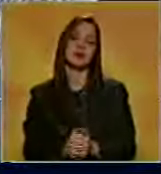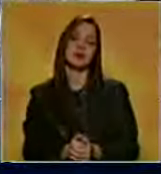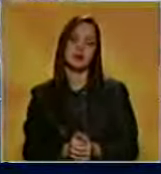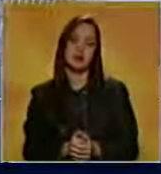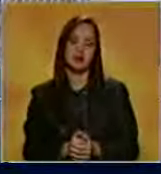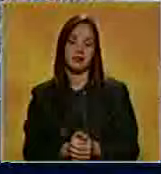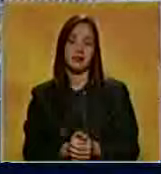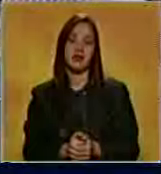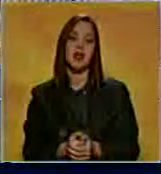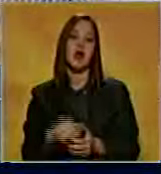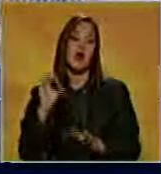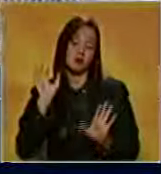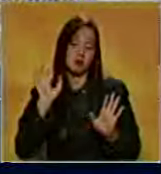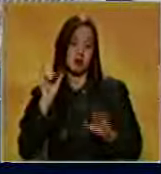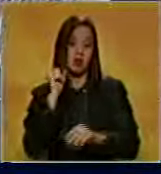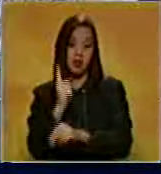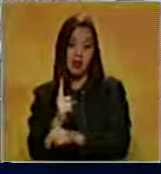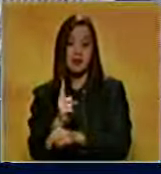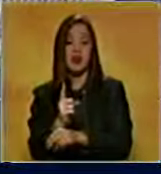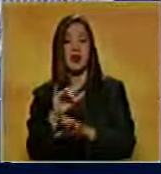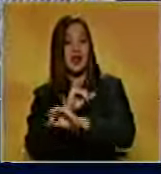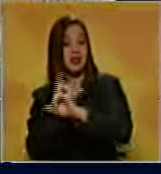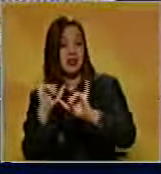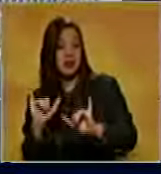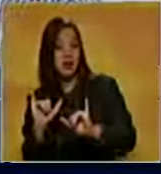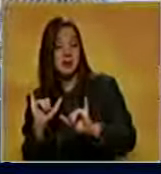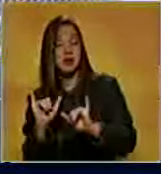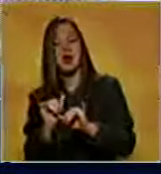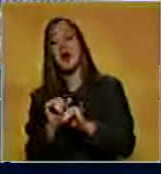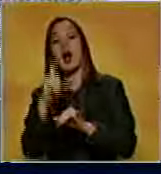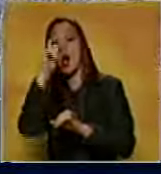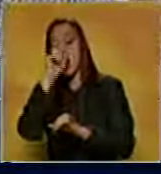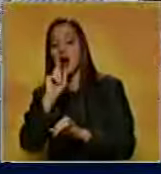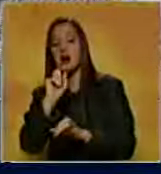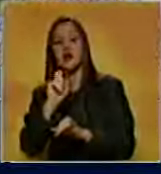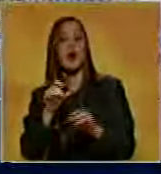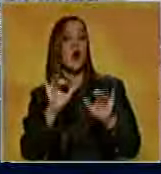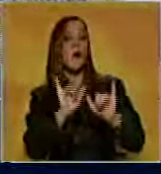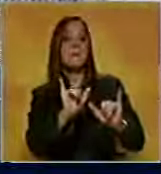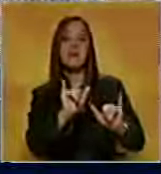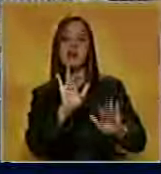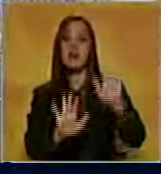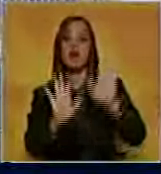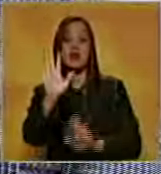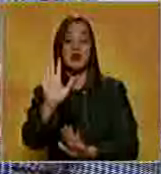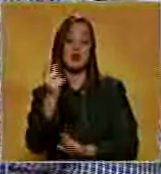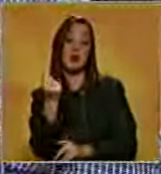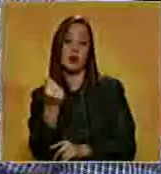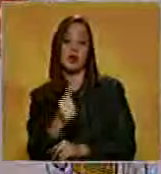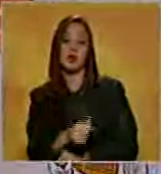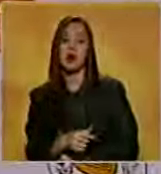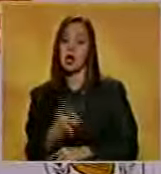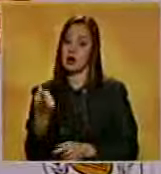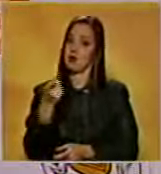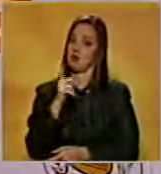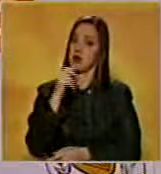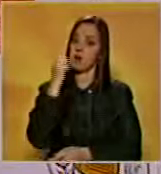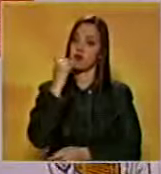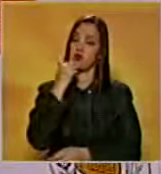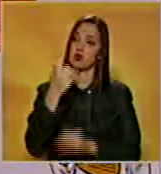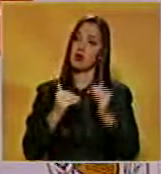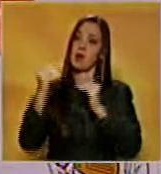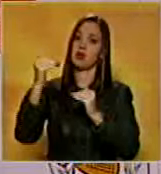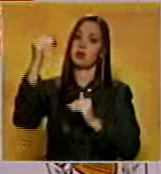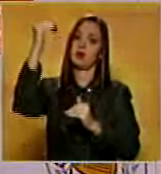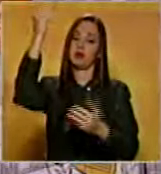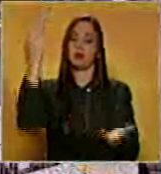terminar el año con lo que estaba anterior, no necesariamente hacerlo de nuevo, pues cada 3 meses están aumentando. Reacciones